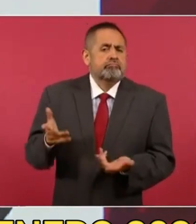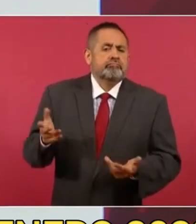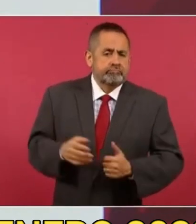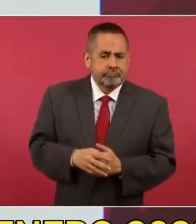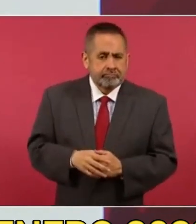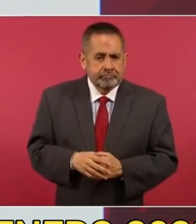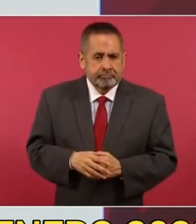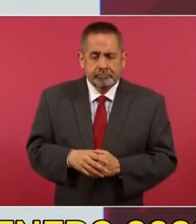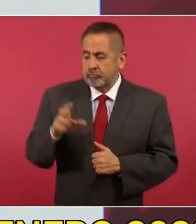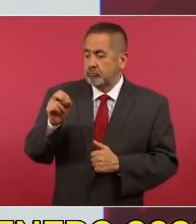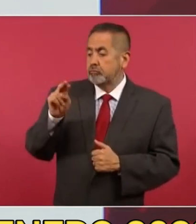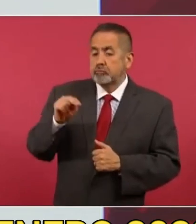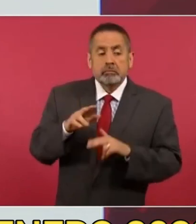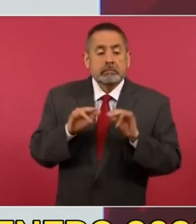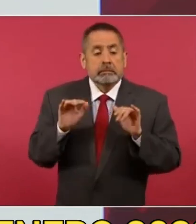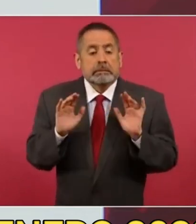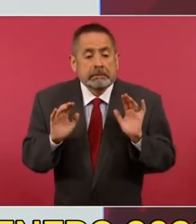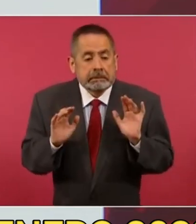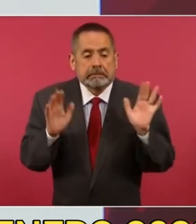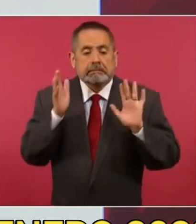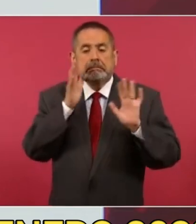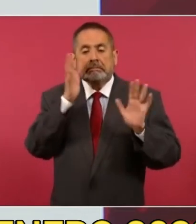No se atreve a tocar eso.